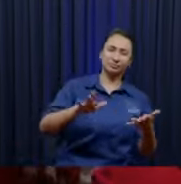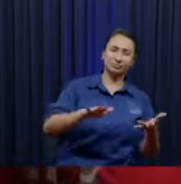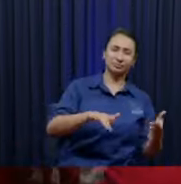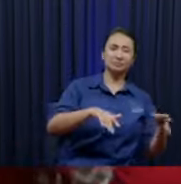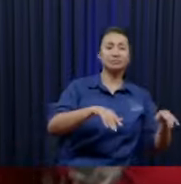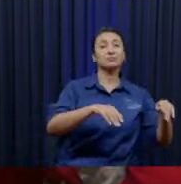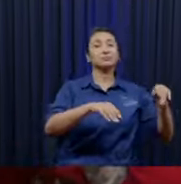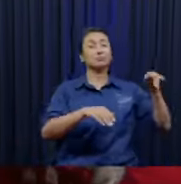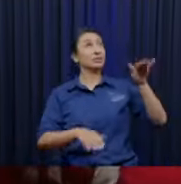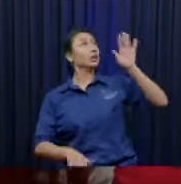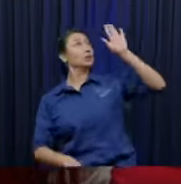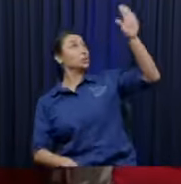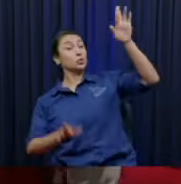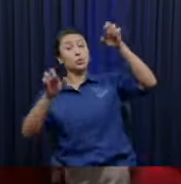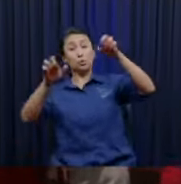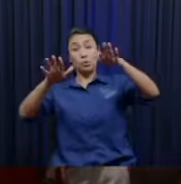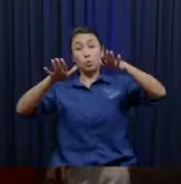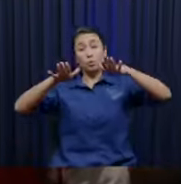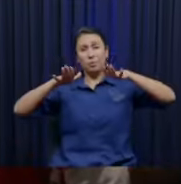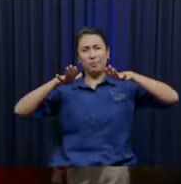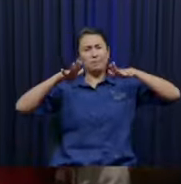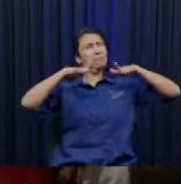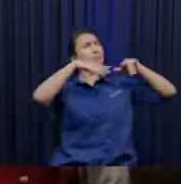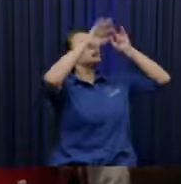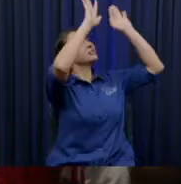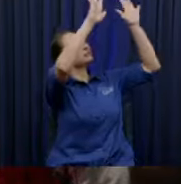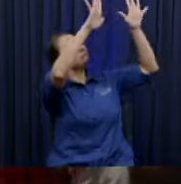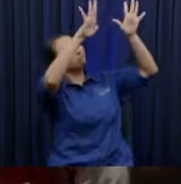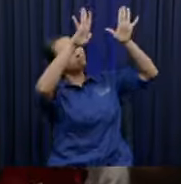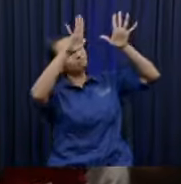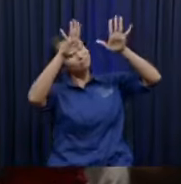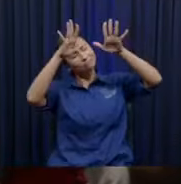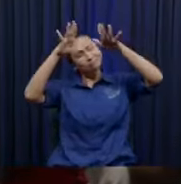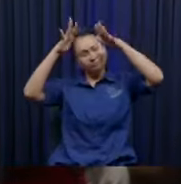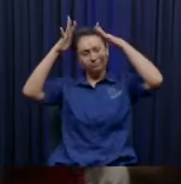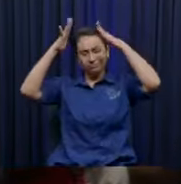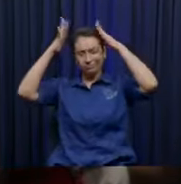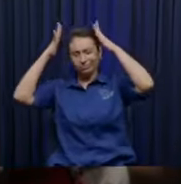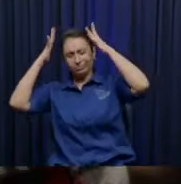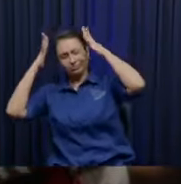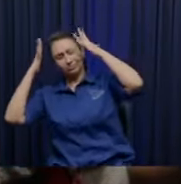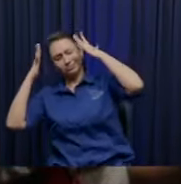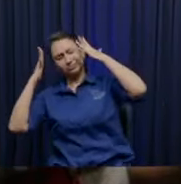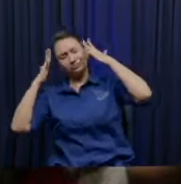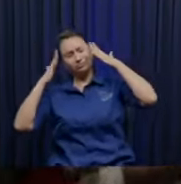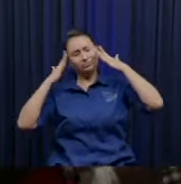llenará de esa paz.